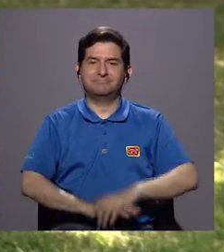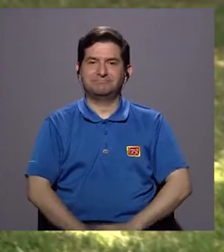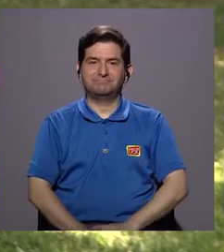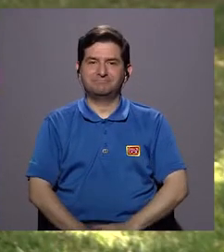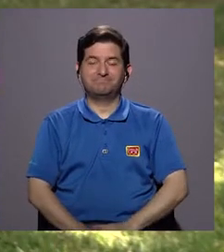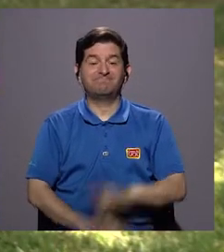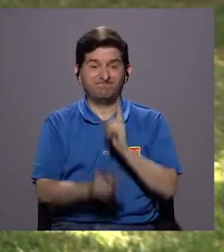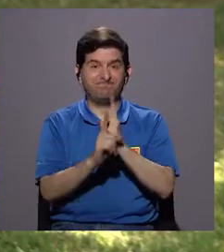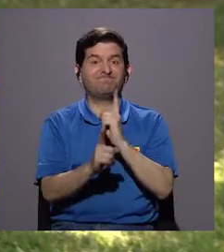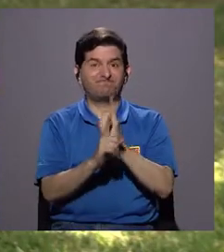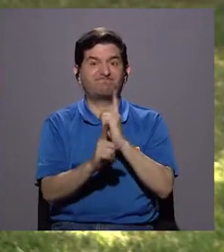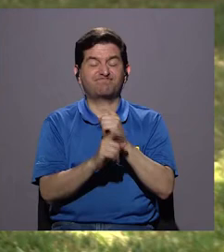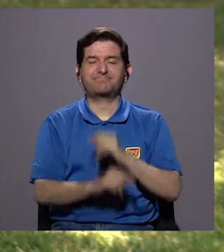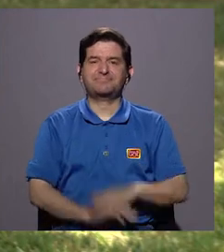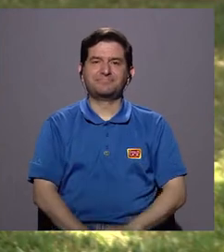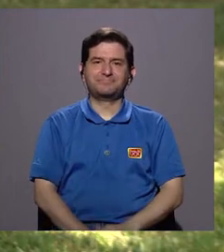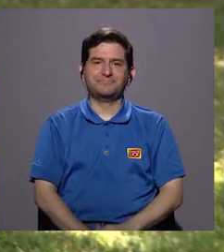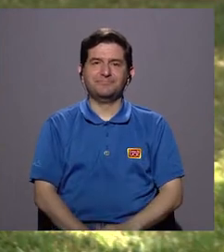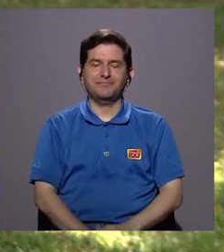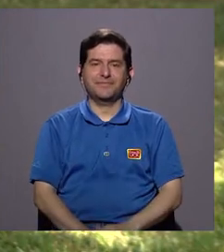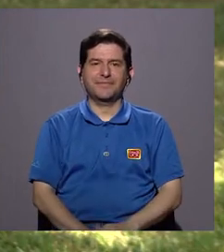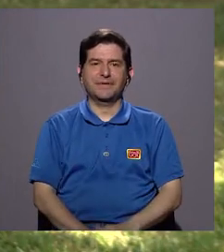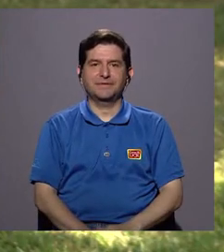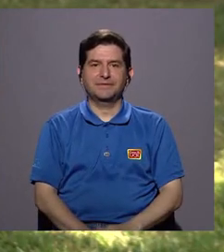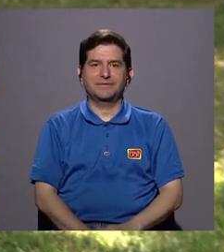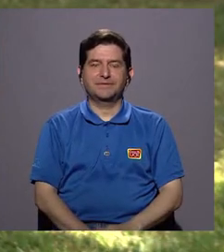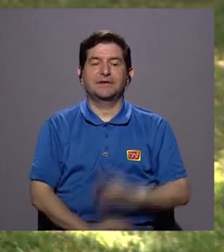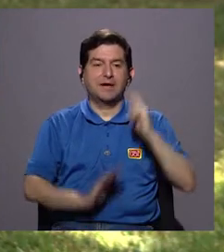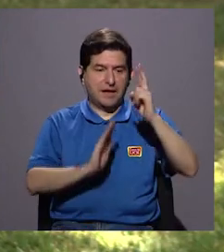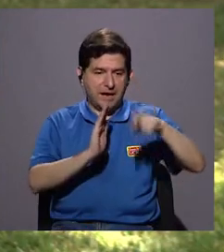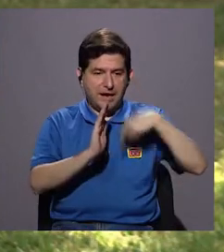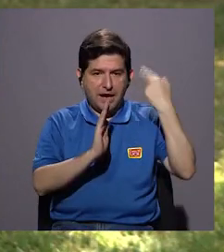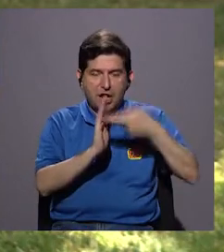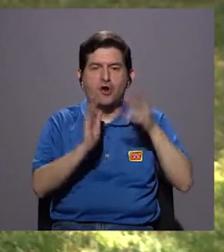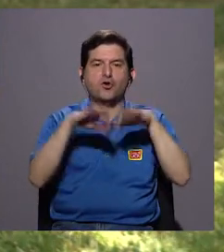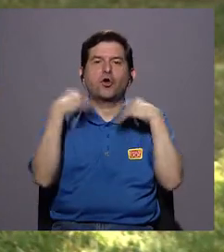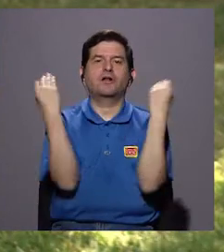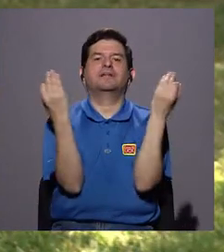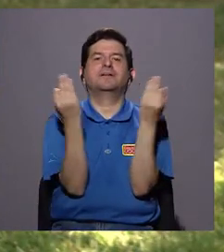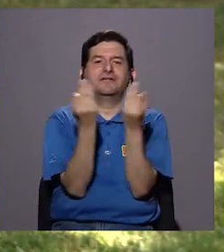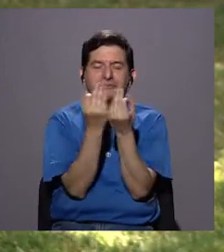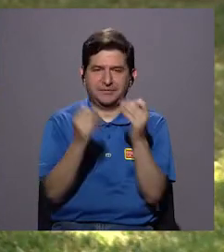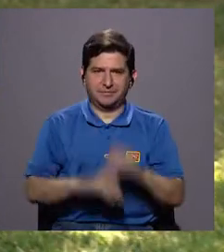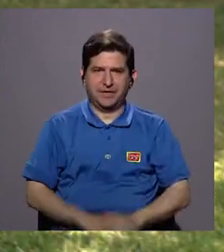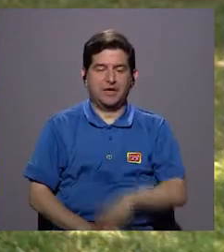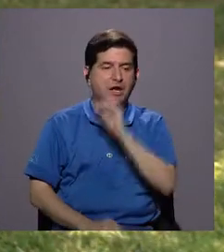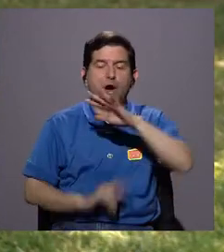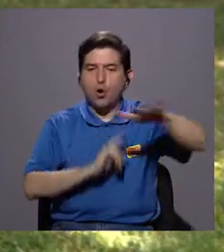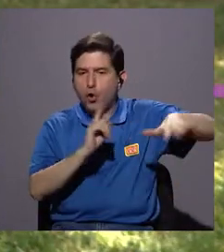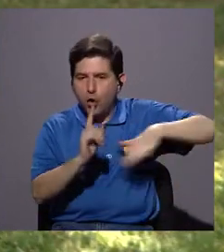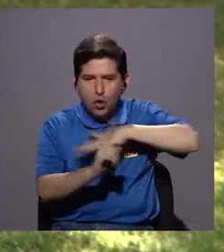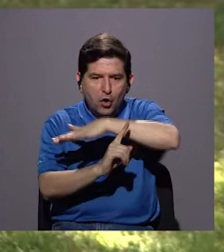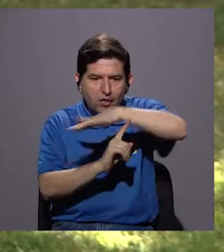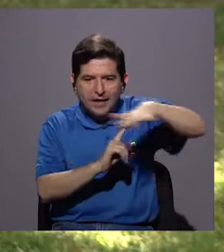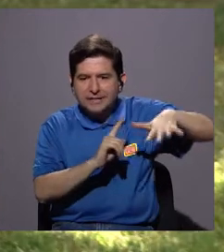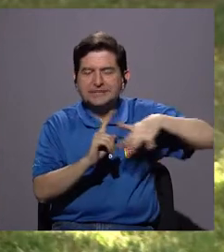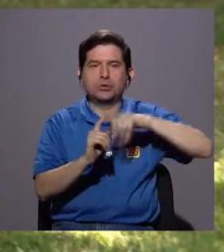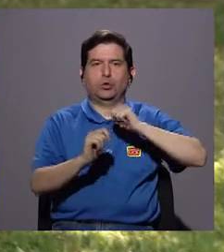es cierto. Doctor, el rol de la familia, el papel de la familia o del entorno